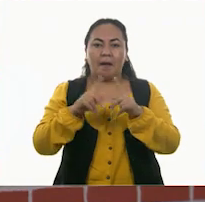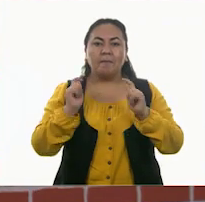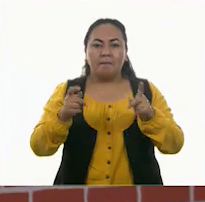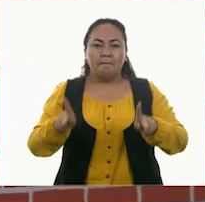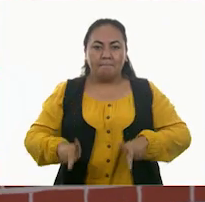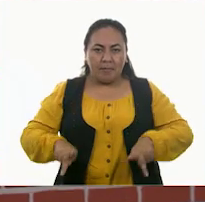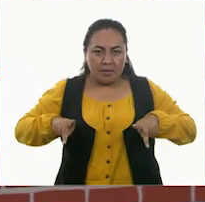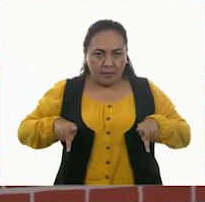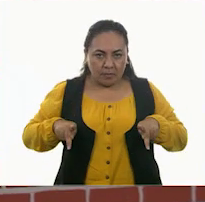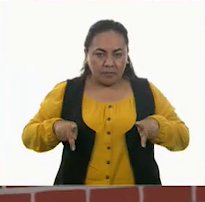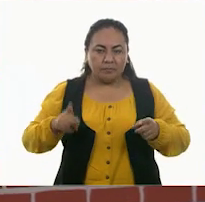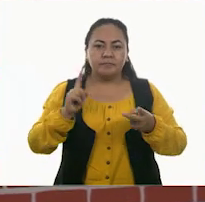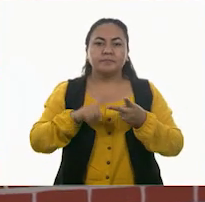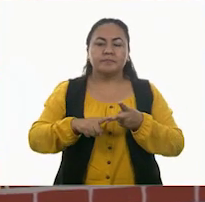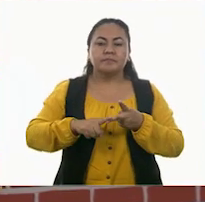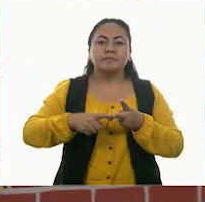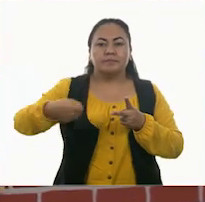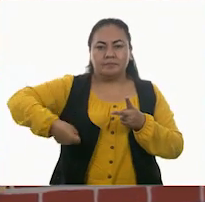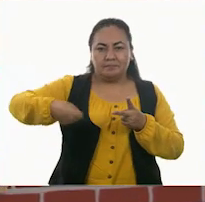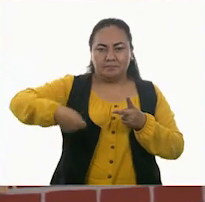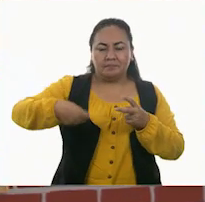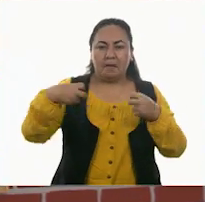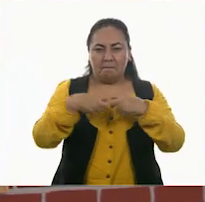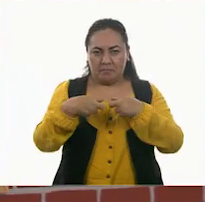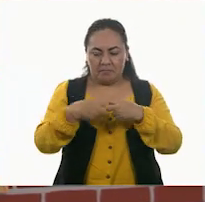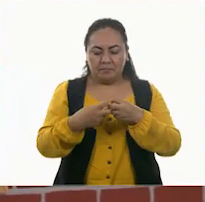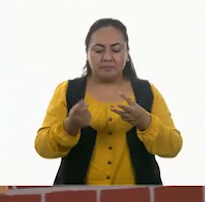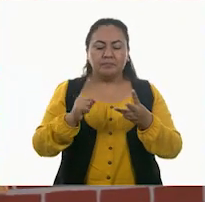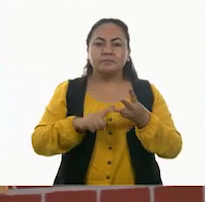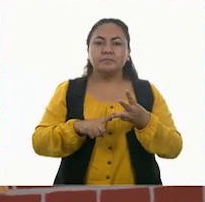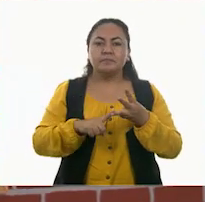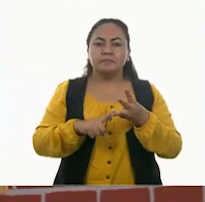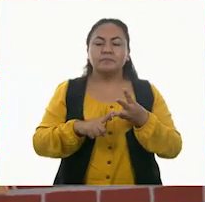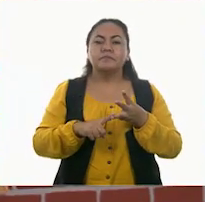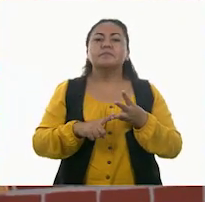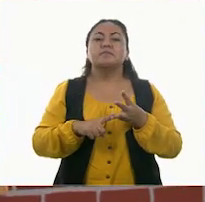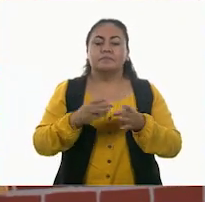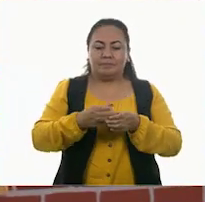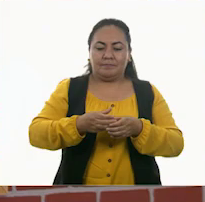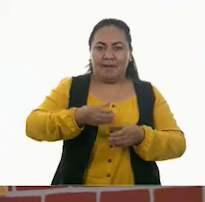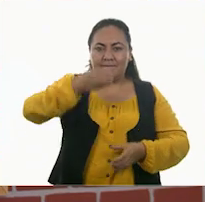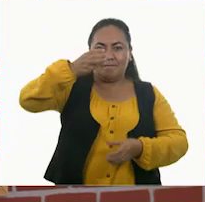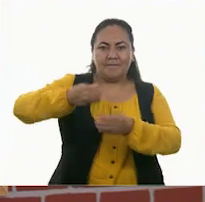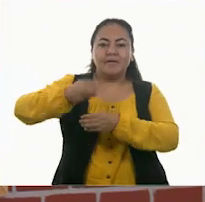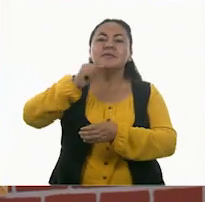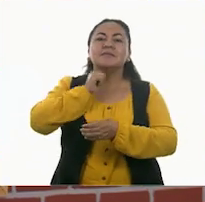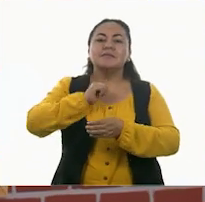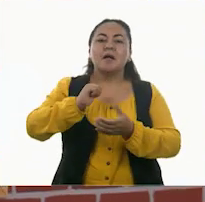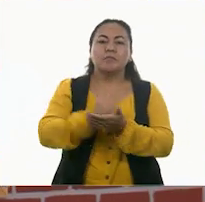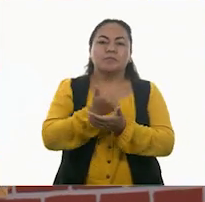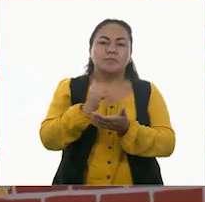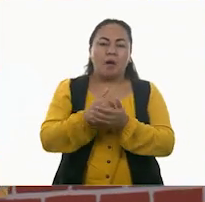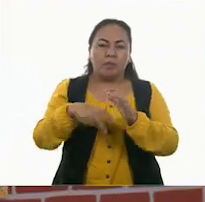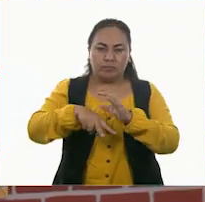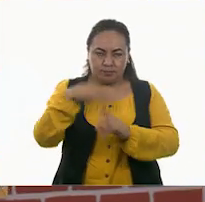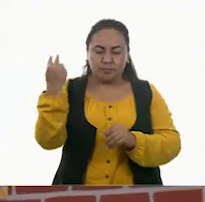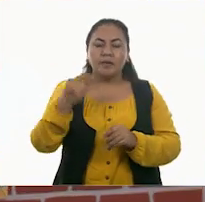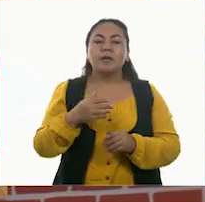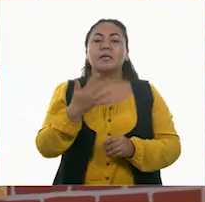pantalón, una cubeta de plástico, dos botellas grandes de plástico y 5 pelotitas de